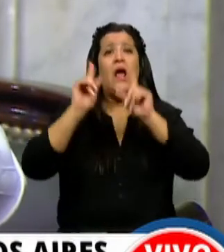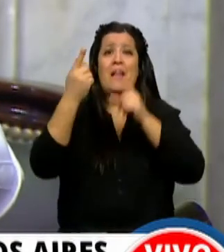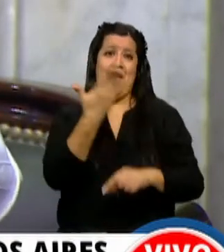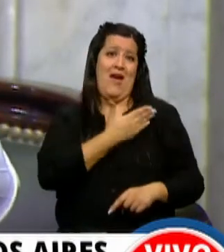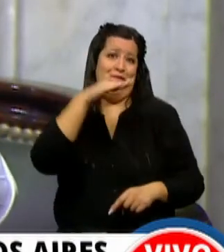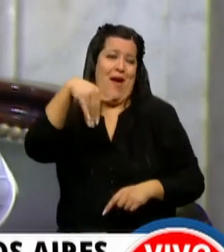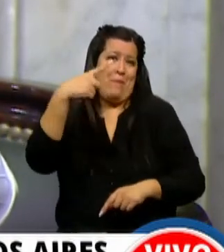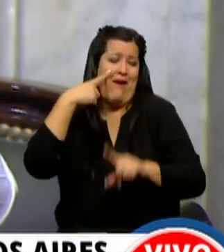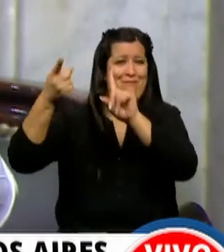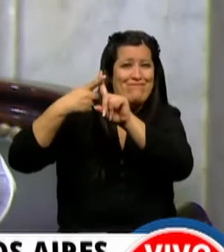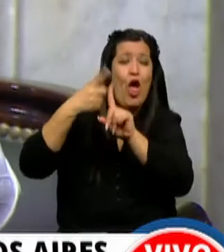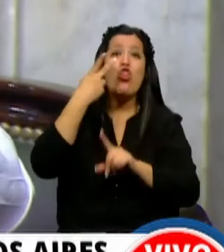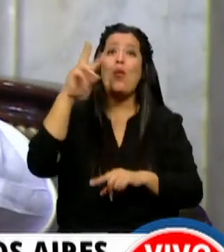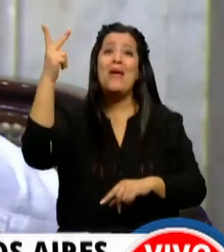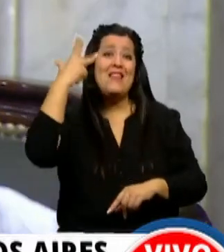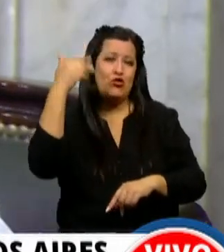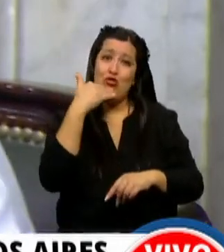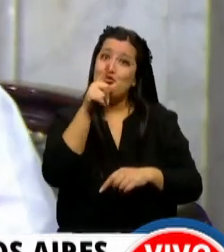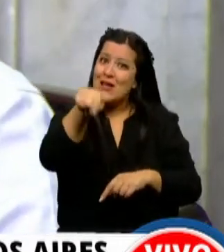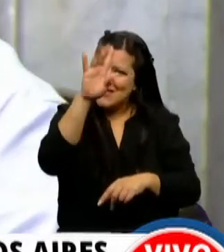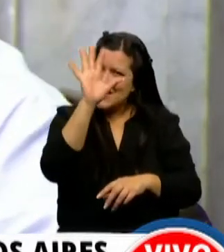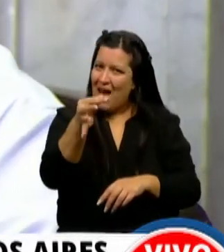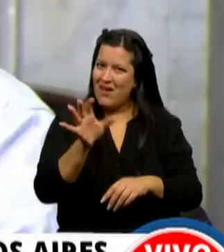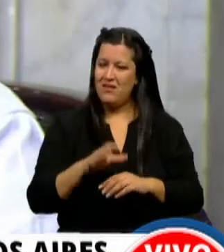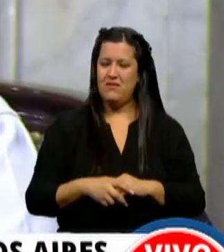Monetario Internacional 2018, no sé si se ubica.